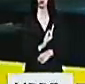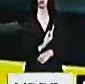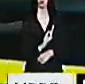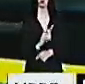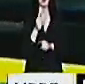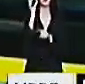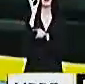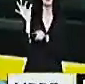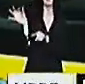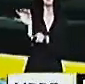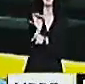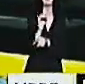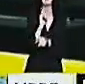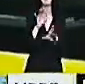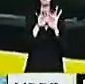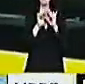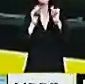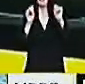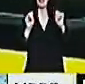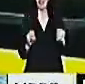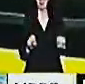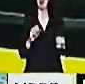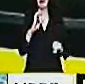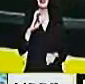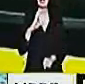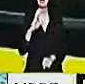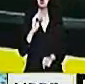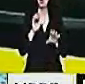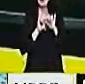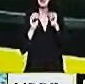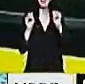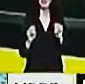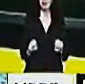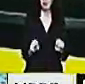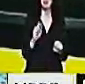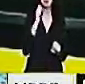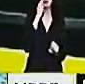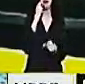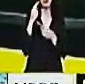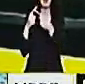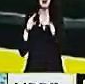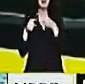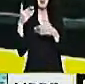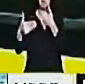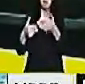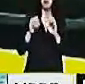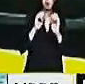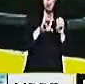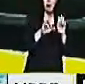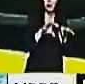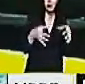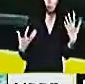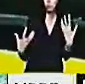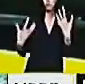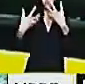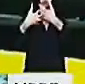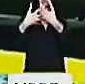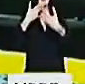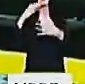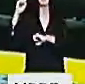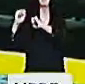Ella hablaba de este ecosistema, ¿no? Yo creo que esa es la clave. Cuando somos capaces de articular los procesos formativos con el